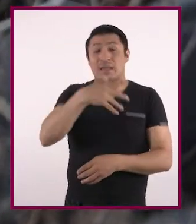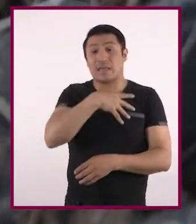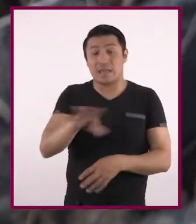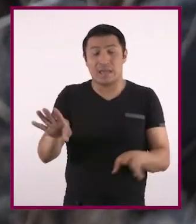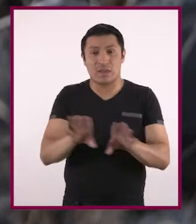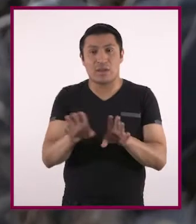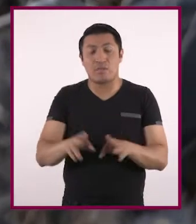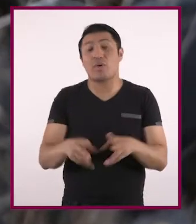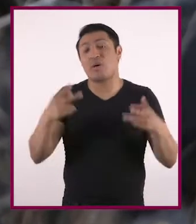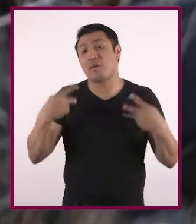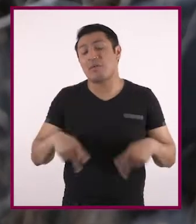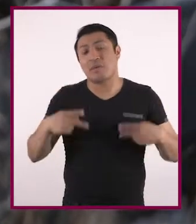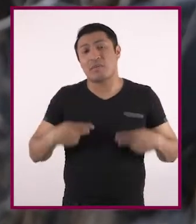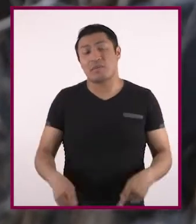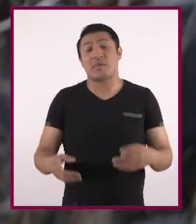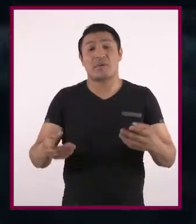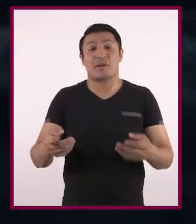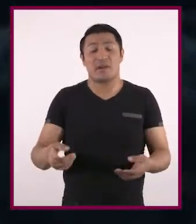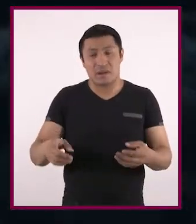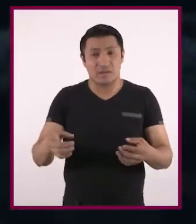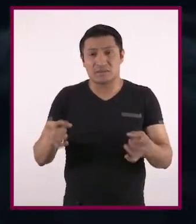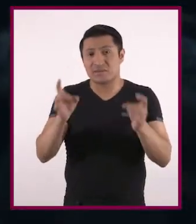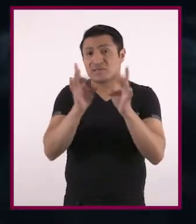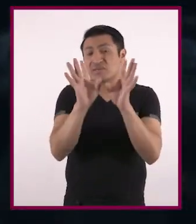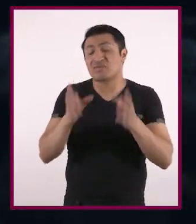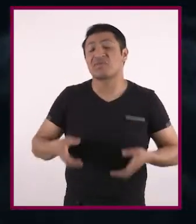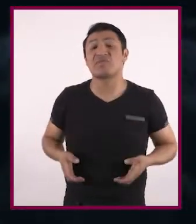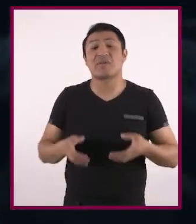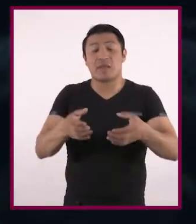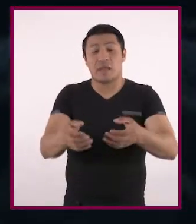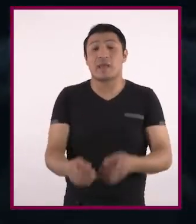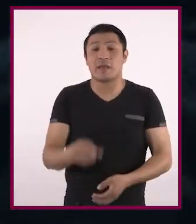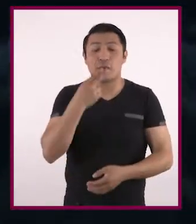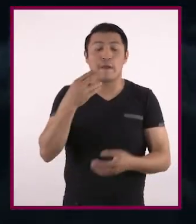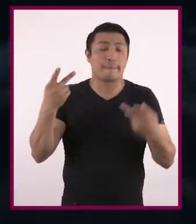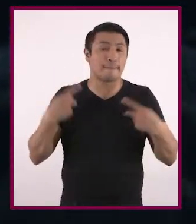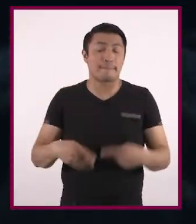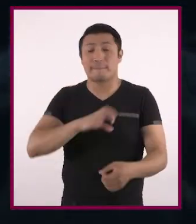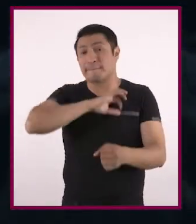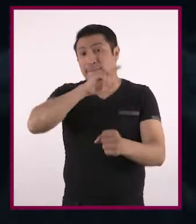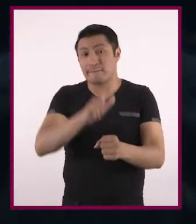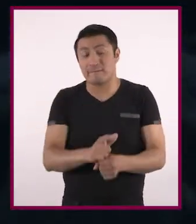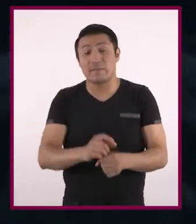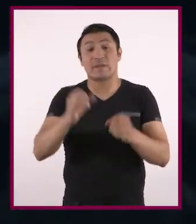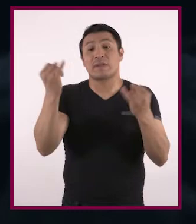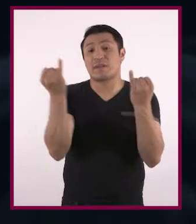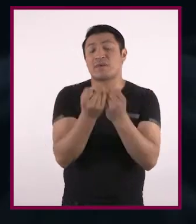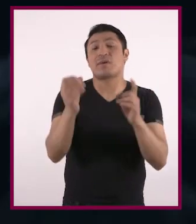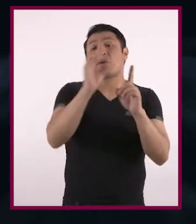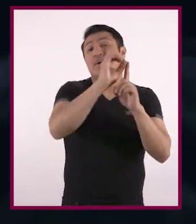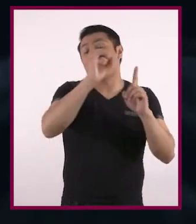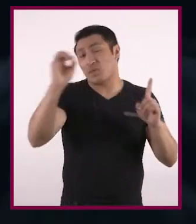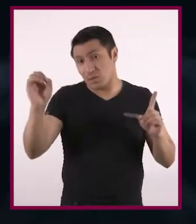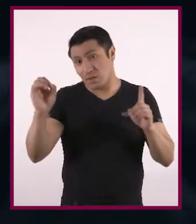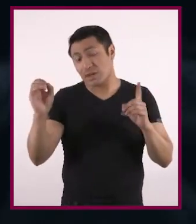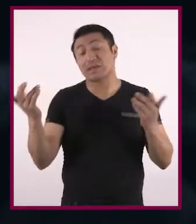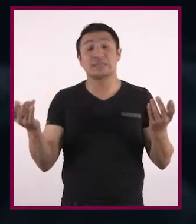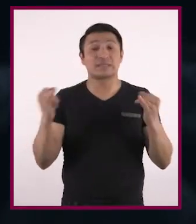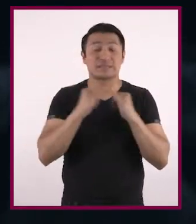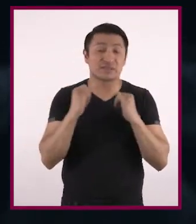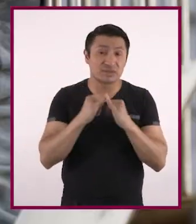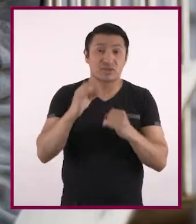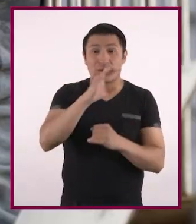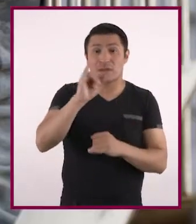término personas en situación de calle, utilizado tanto por especialistas como por organizaciones de la sociedad civil